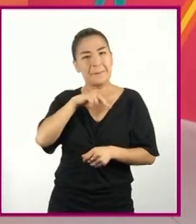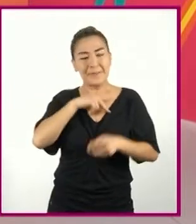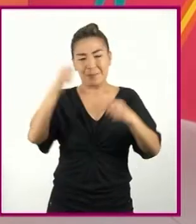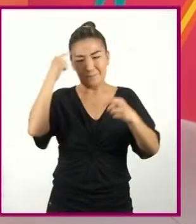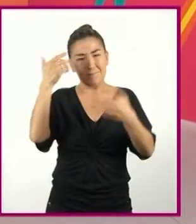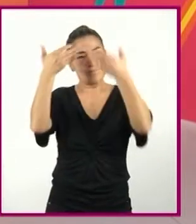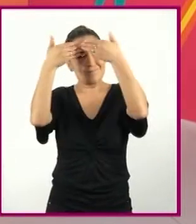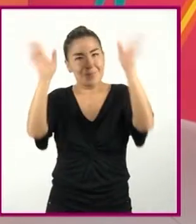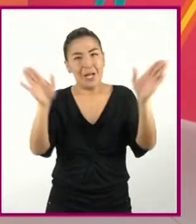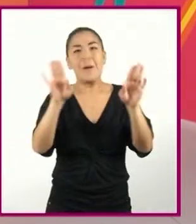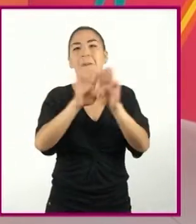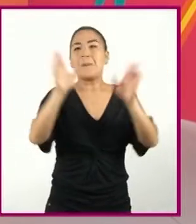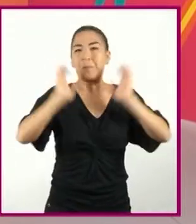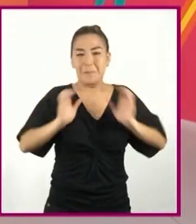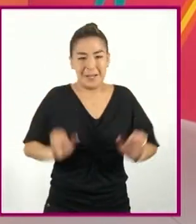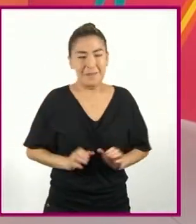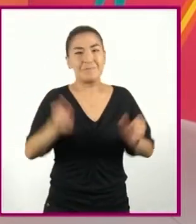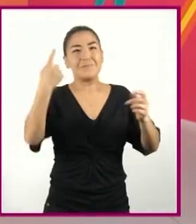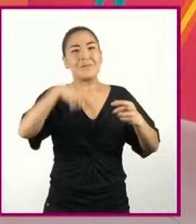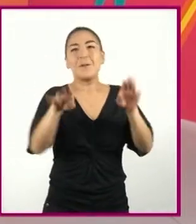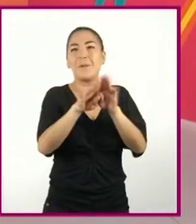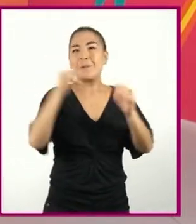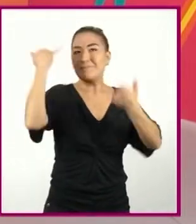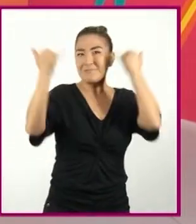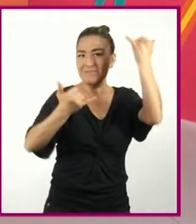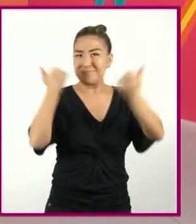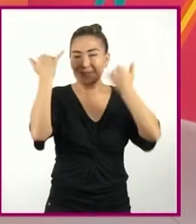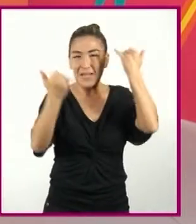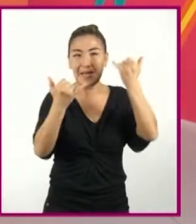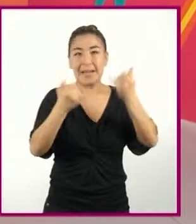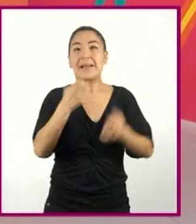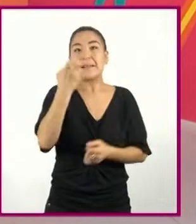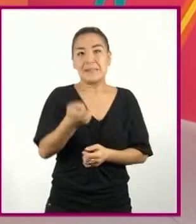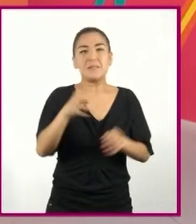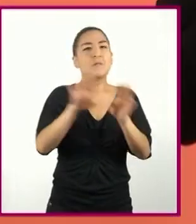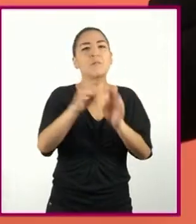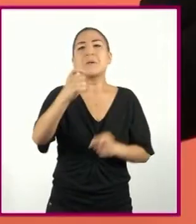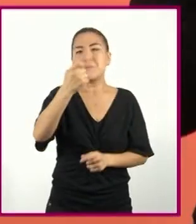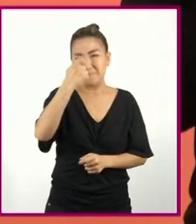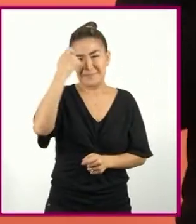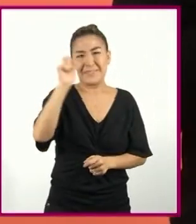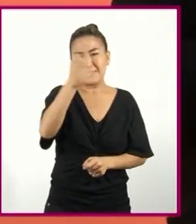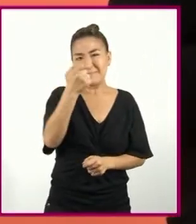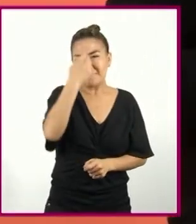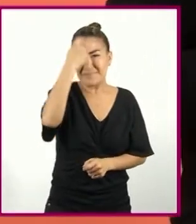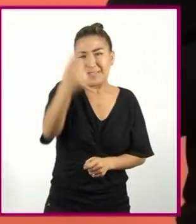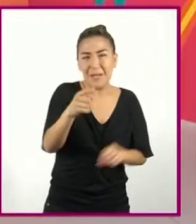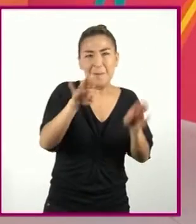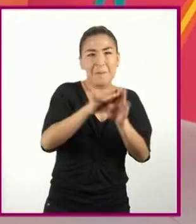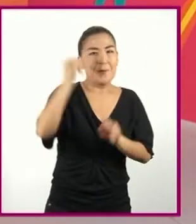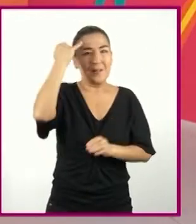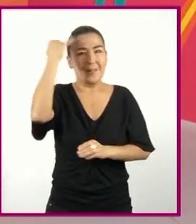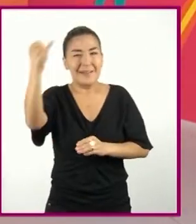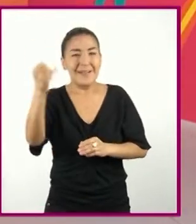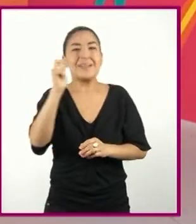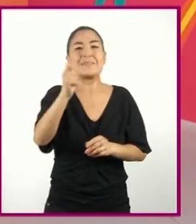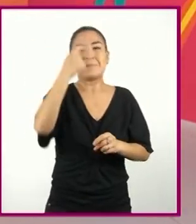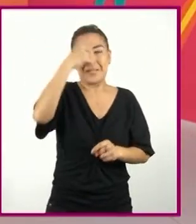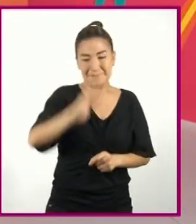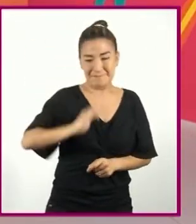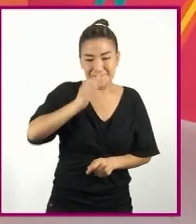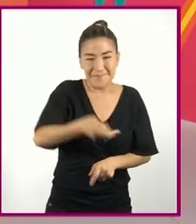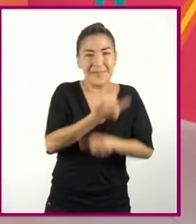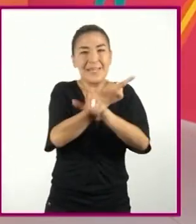cuerpo creativos. La creatividad es un pensamiento original que nos permite liberar